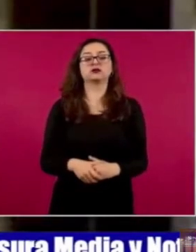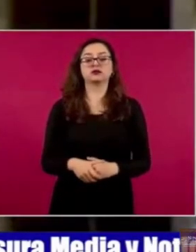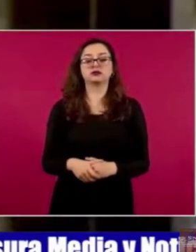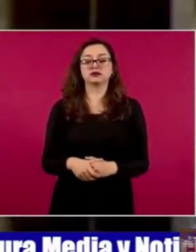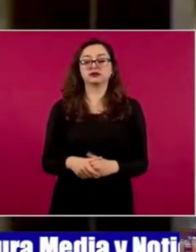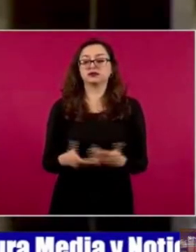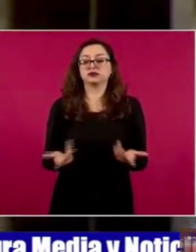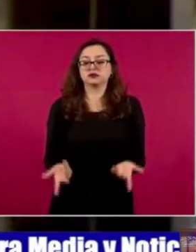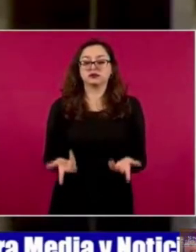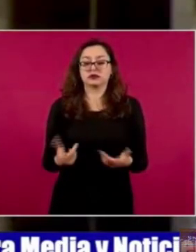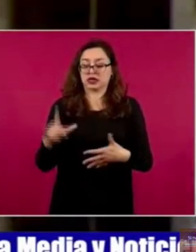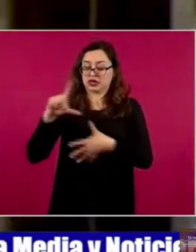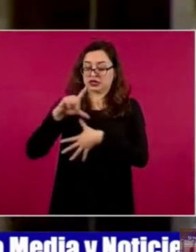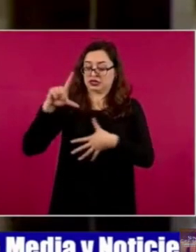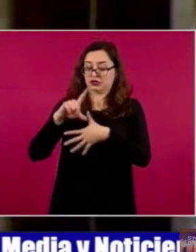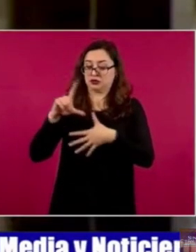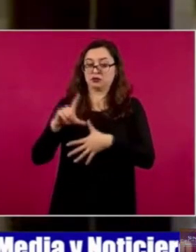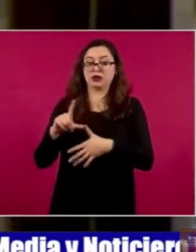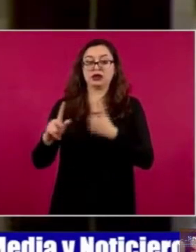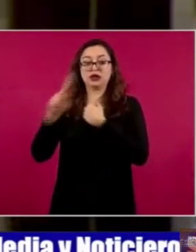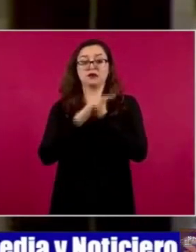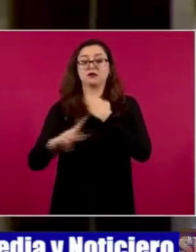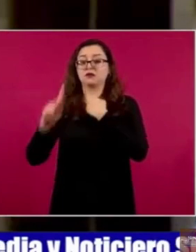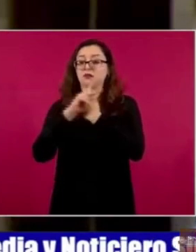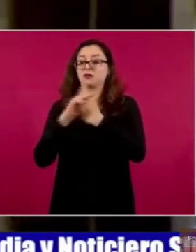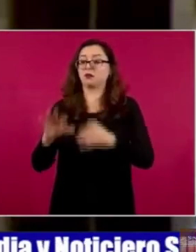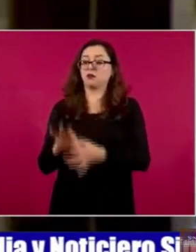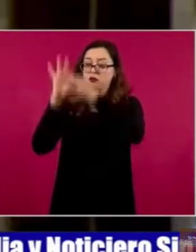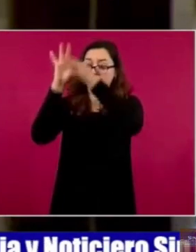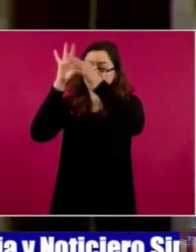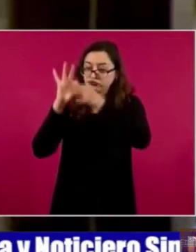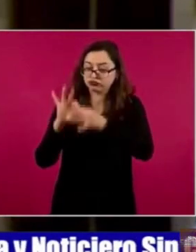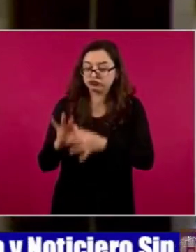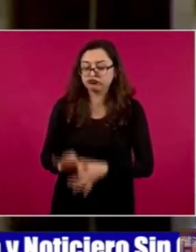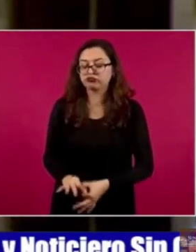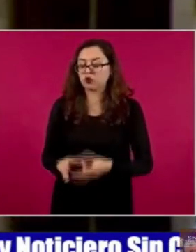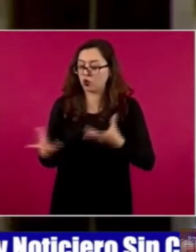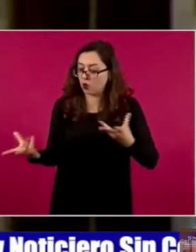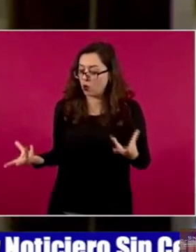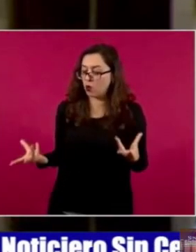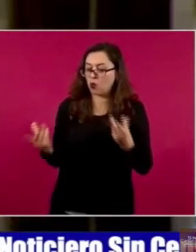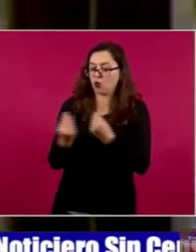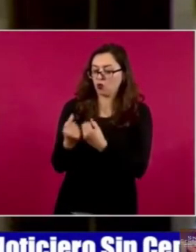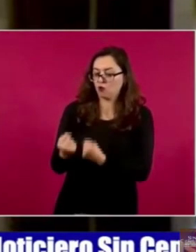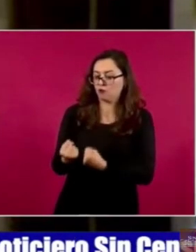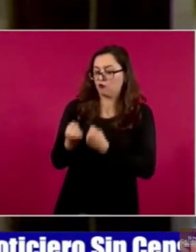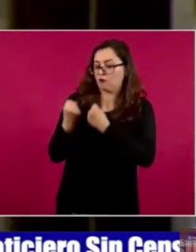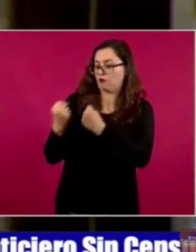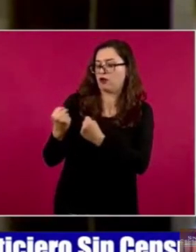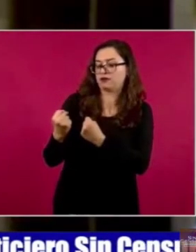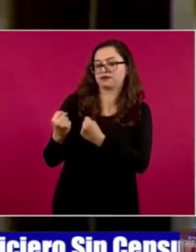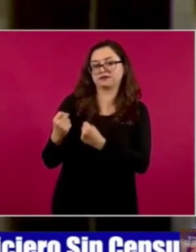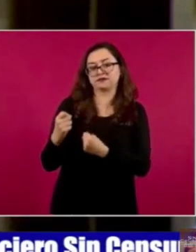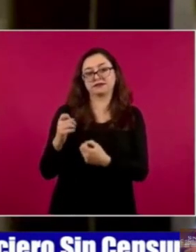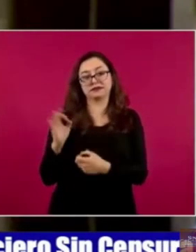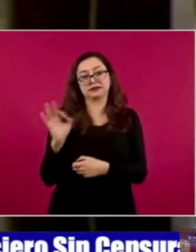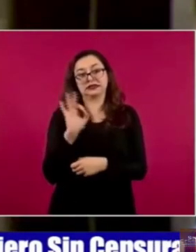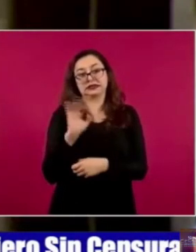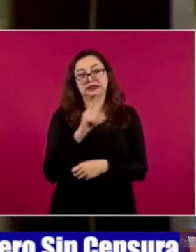los países latinoamericanos para defenderse ante abusos de